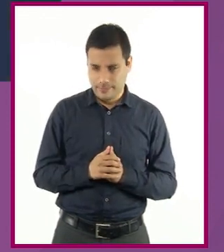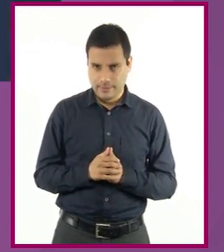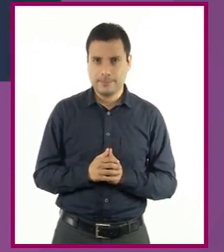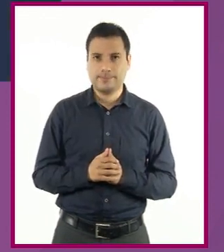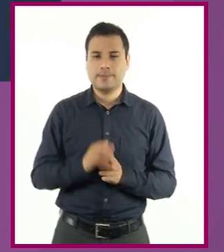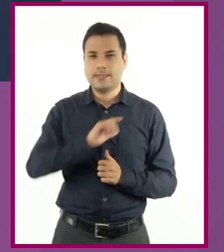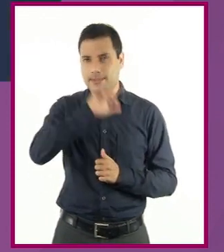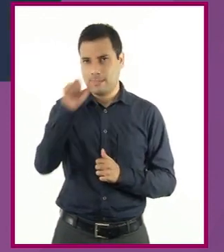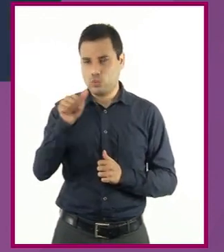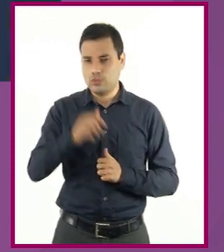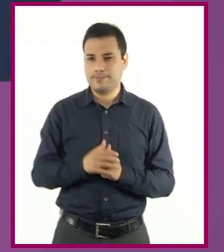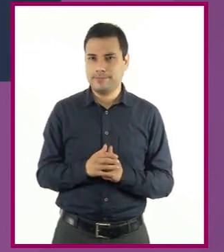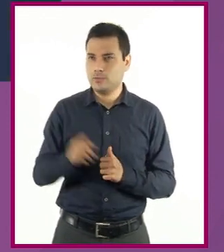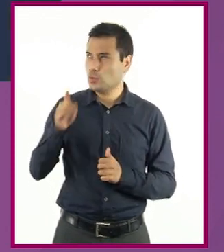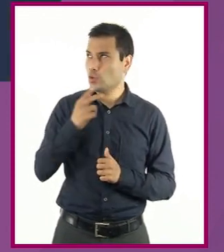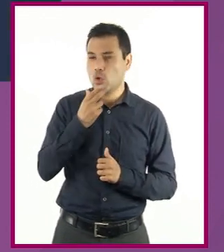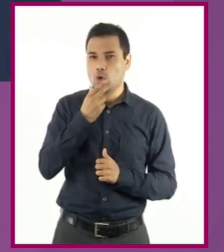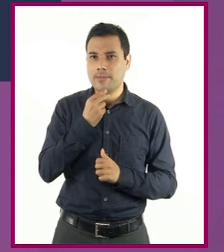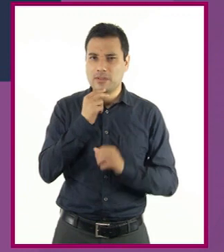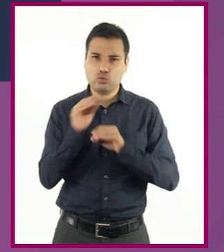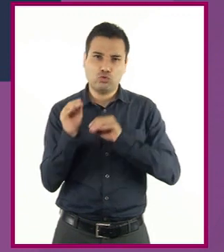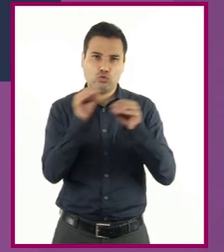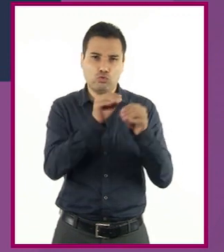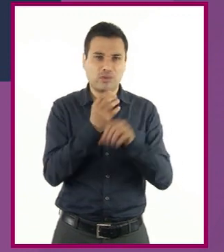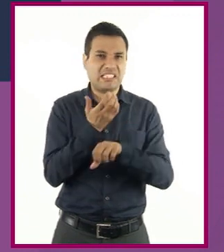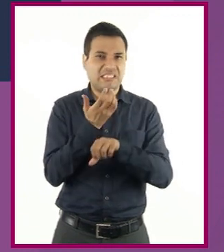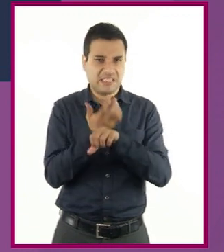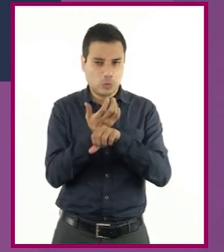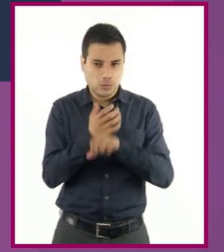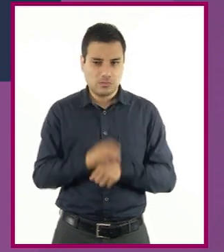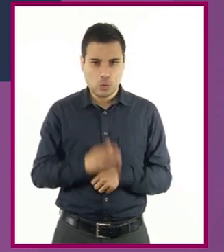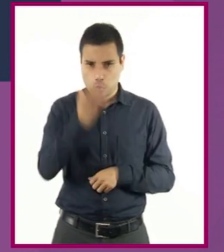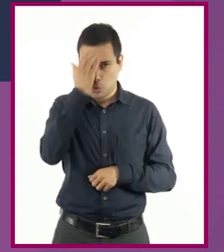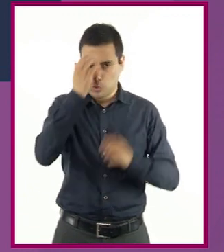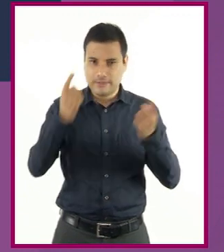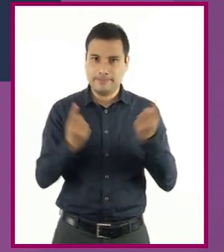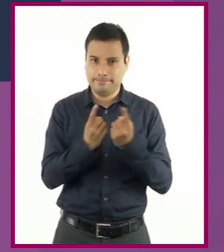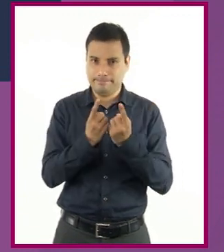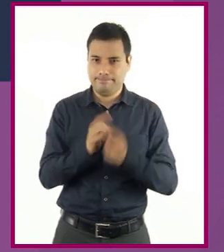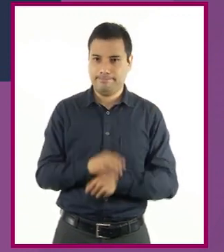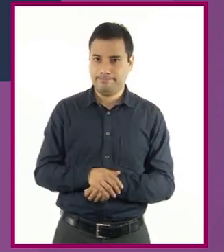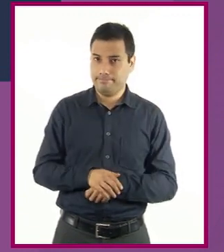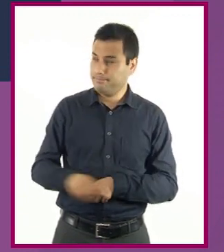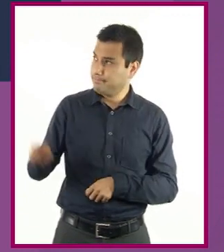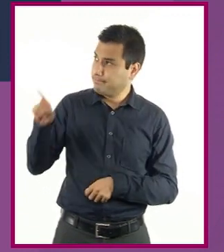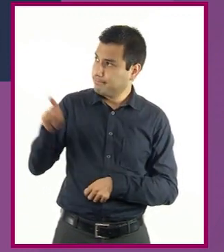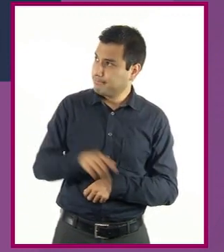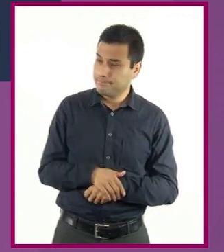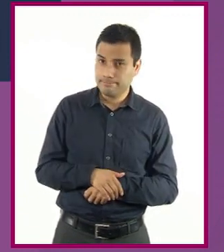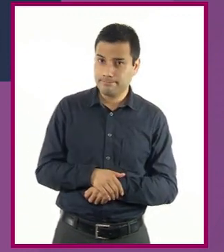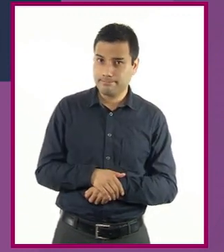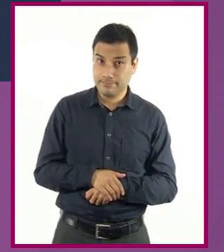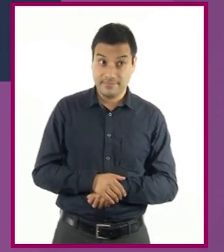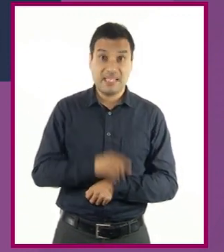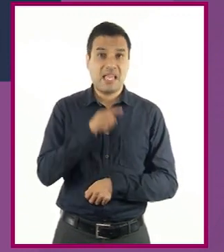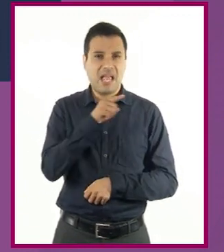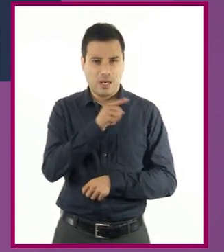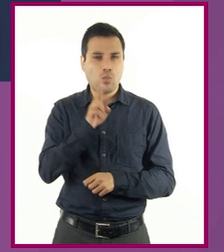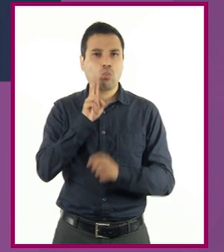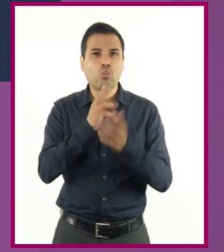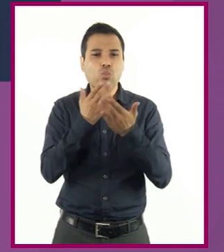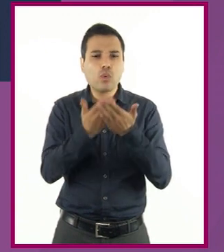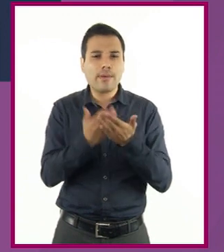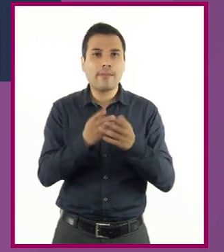Posteriormente, Gamow se trasladó a los Estados Unidos y ahí conoció al científico Ralph Alpher, quien demostró matemáticamente que